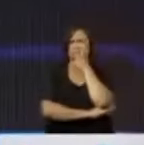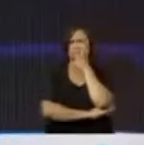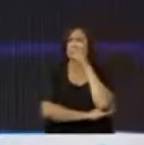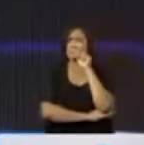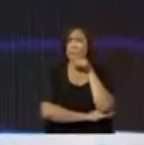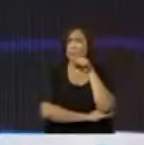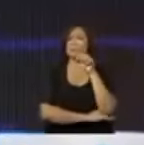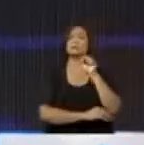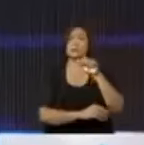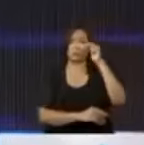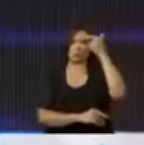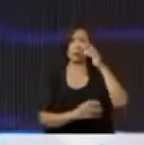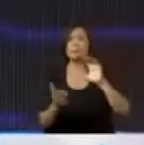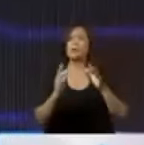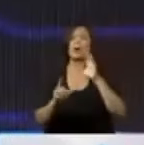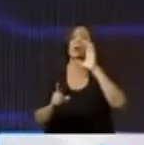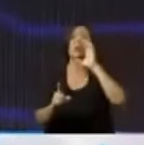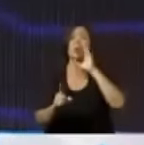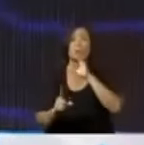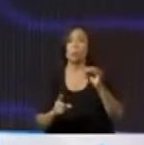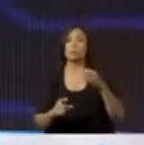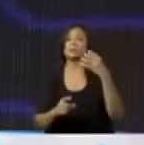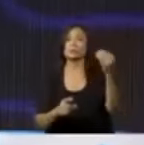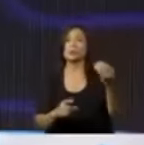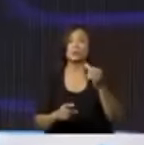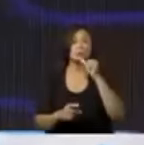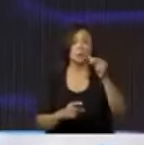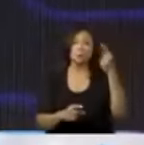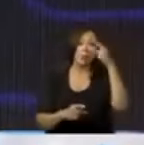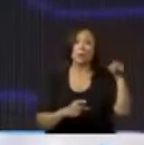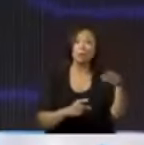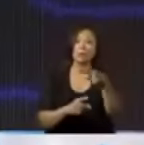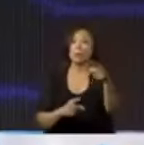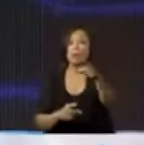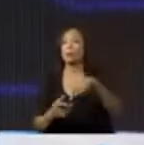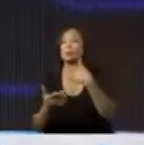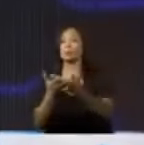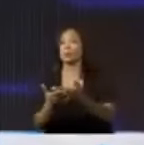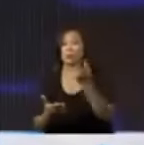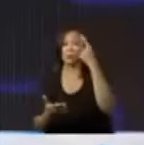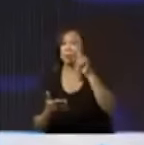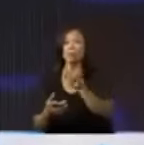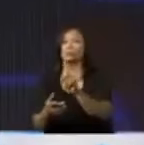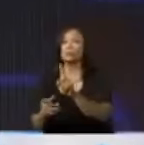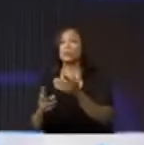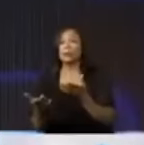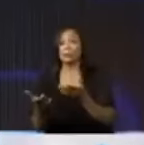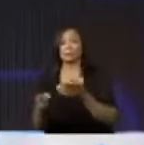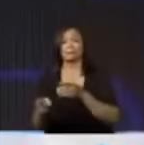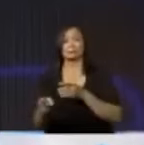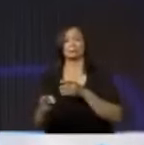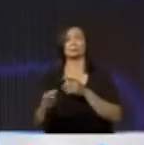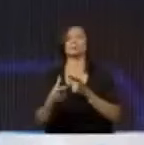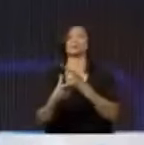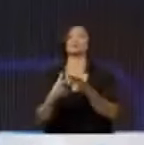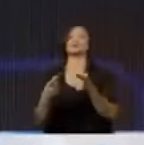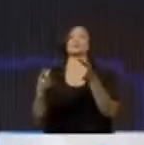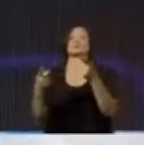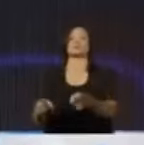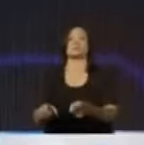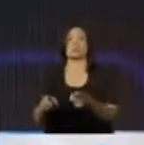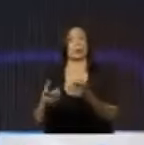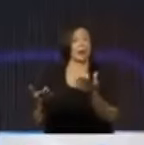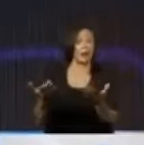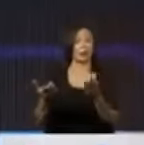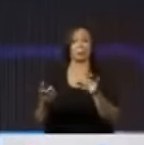porque este gobierno se parece a Colón porque cuando salía no sabía para dónde iba y cuando llegó no sabía dónde estaba. Y efectivamente es lo